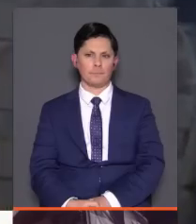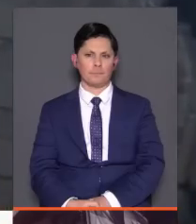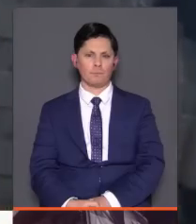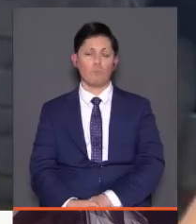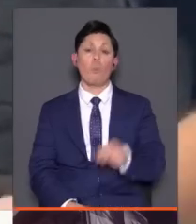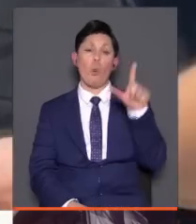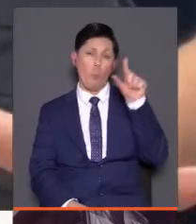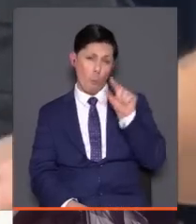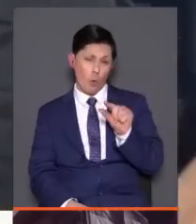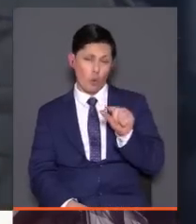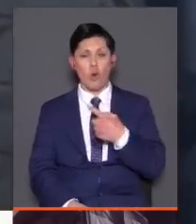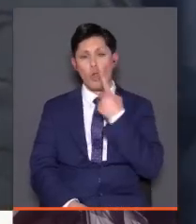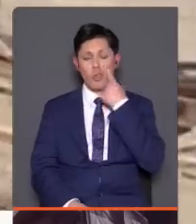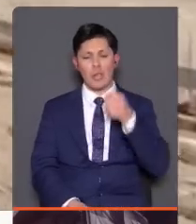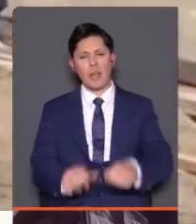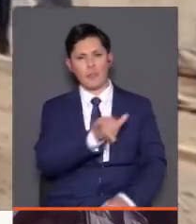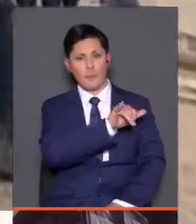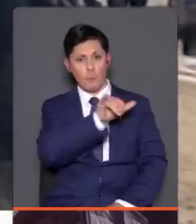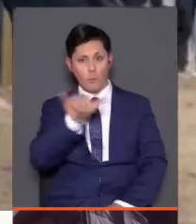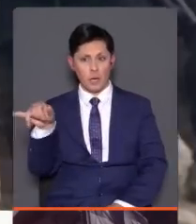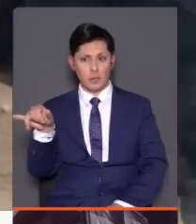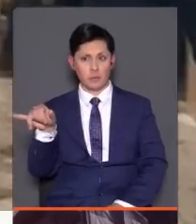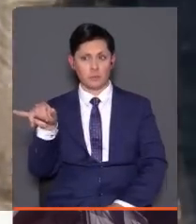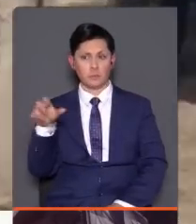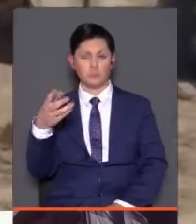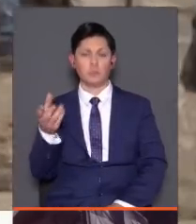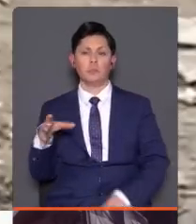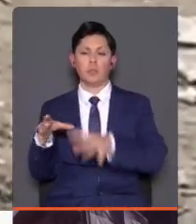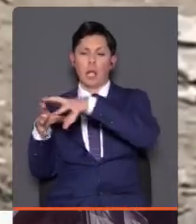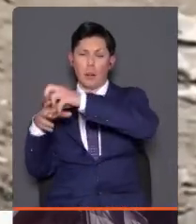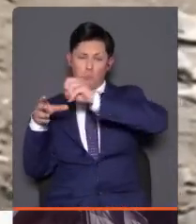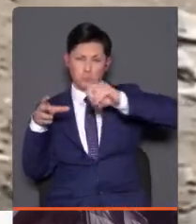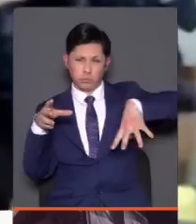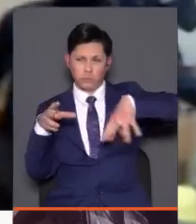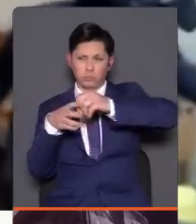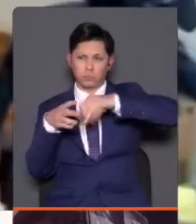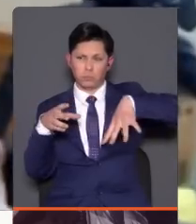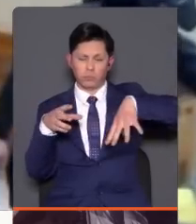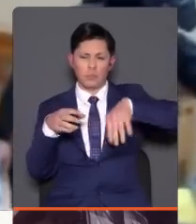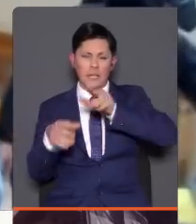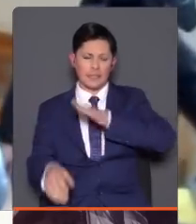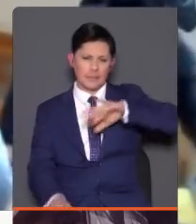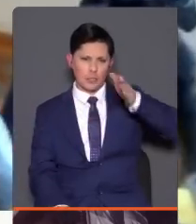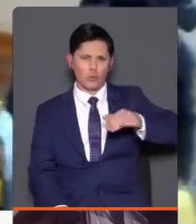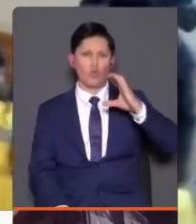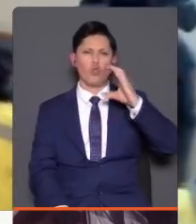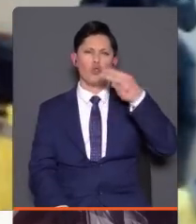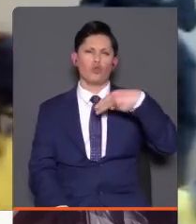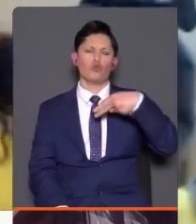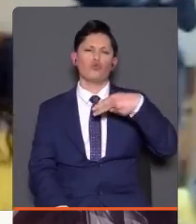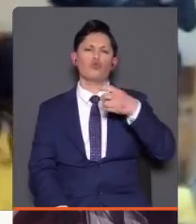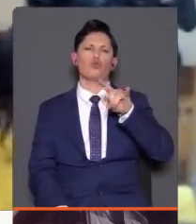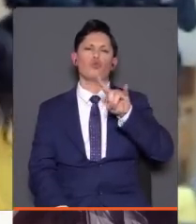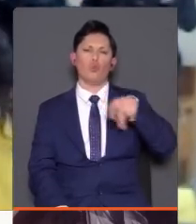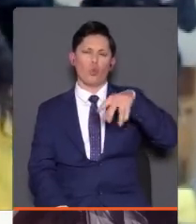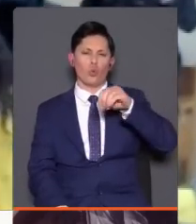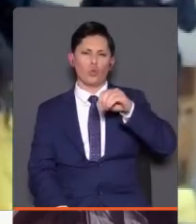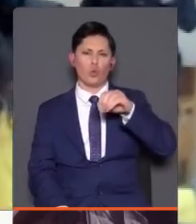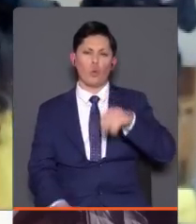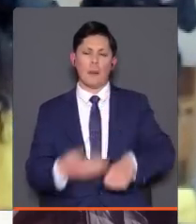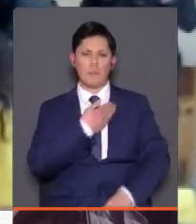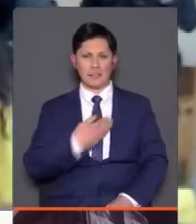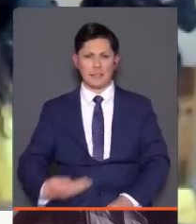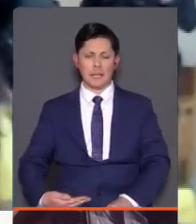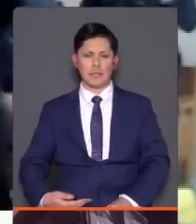pocos días después de la desarticulación de la banda de los gallegos en el Cerro Chuño y durante una de las jornadas en que el presidente